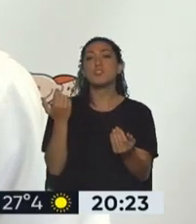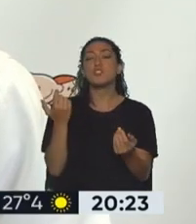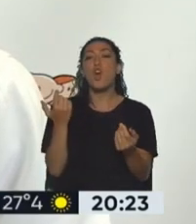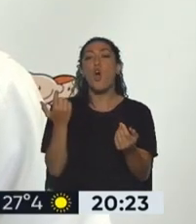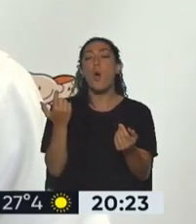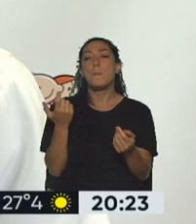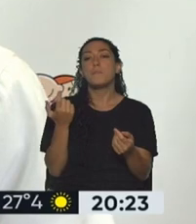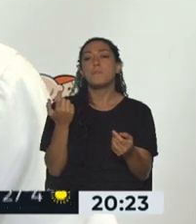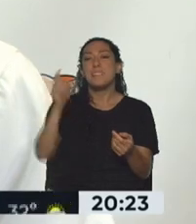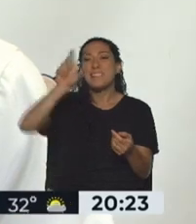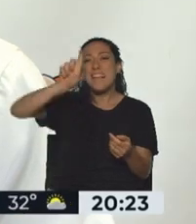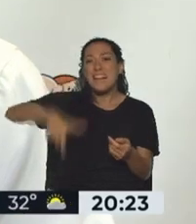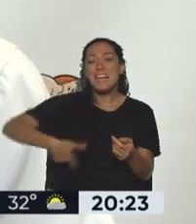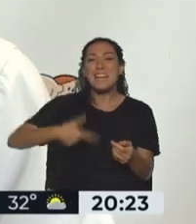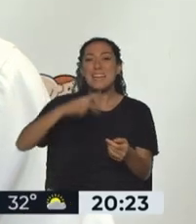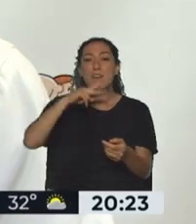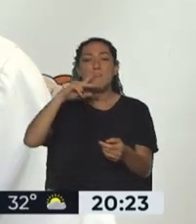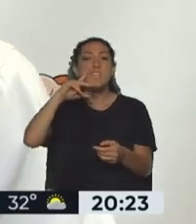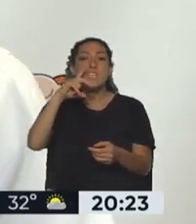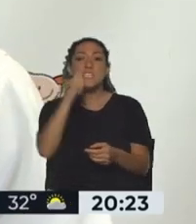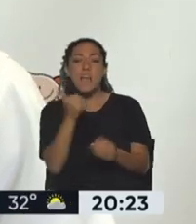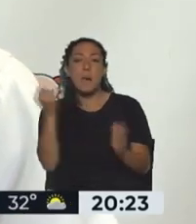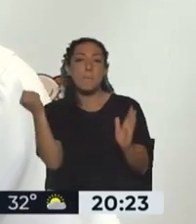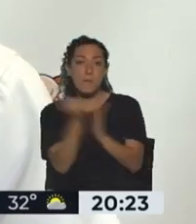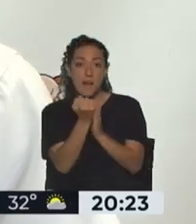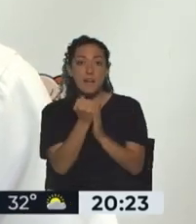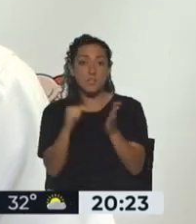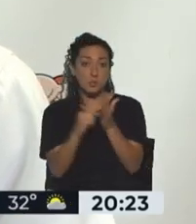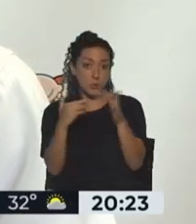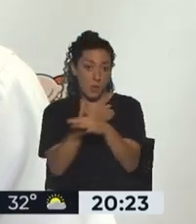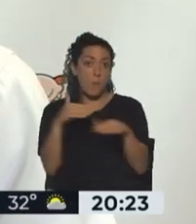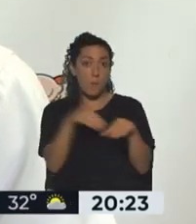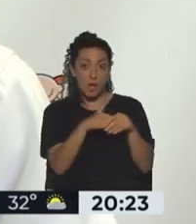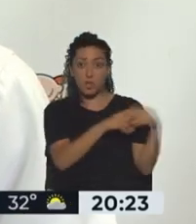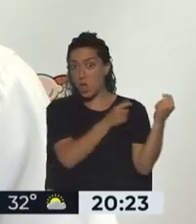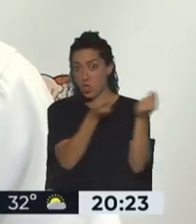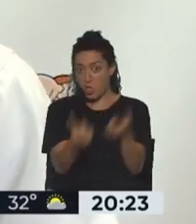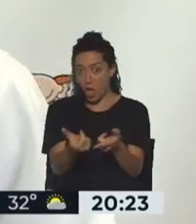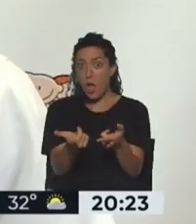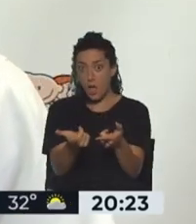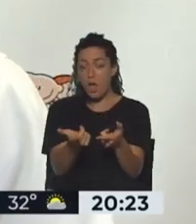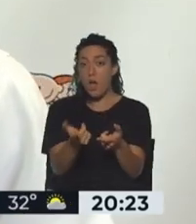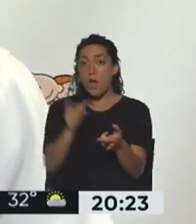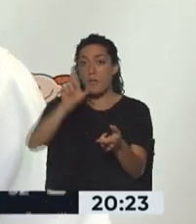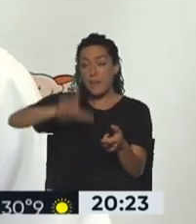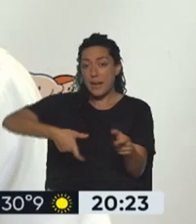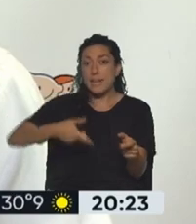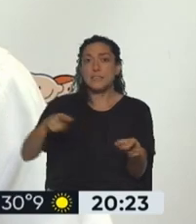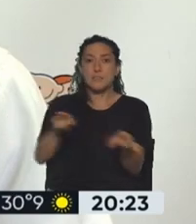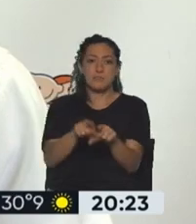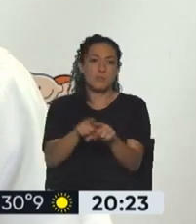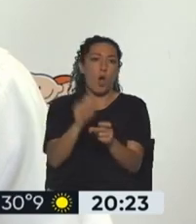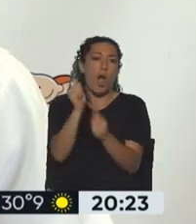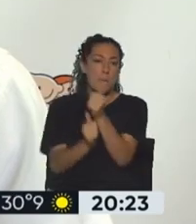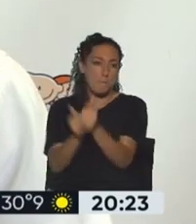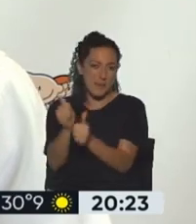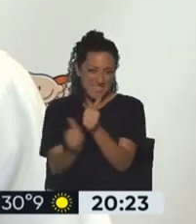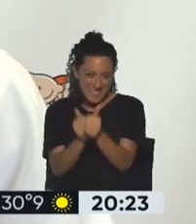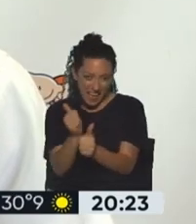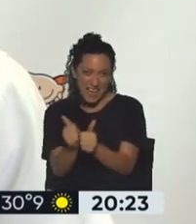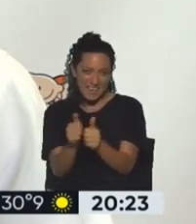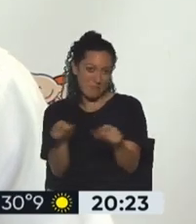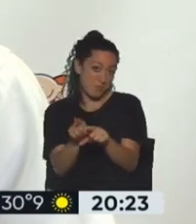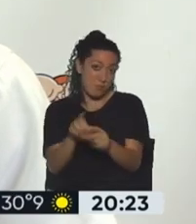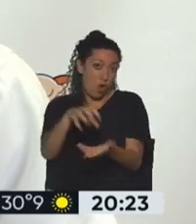una tarjeta, Visa se la había dado el Banco de la Ciudad de Buenos Aires, que era una tarjeta corporativa, es decir, remitía